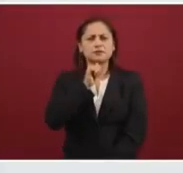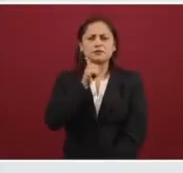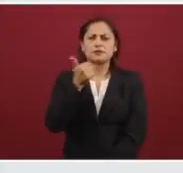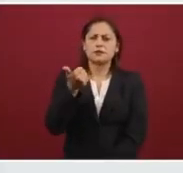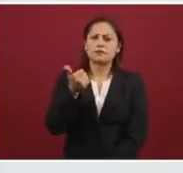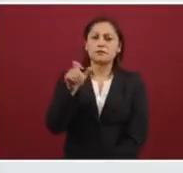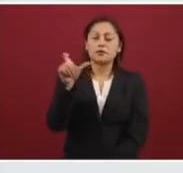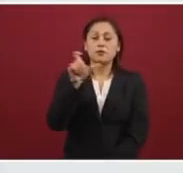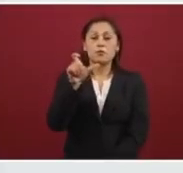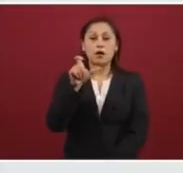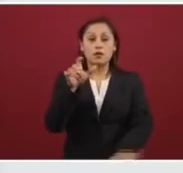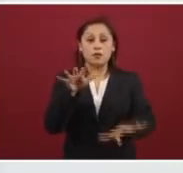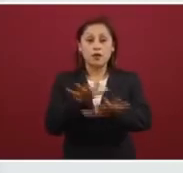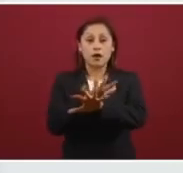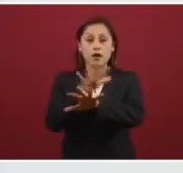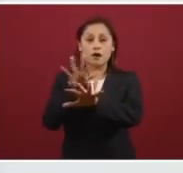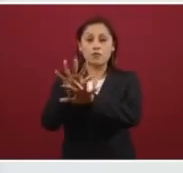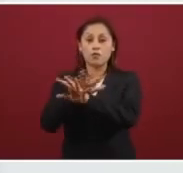se avanza